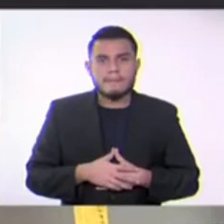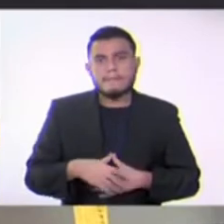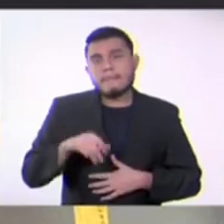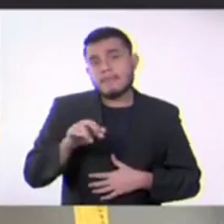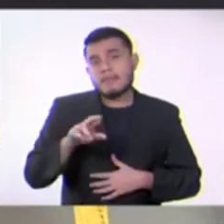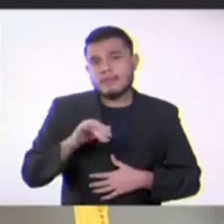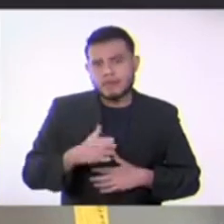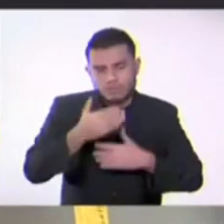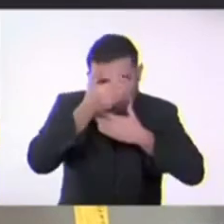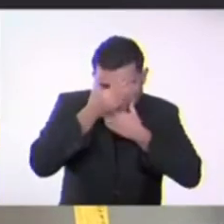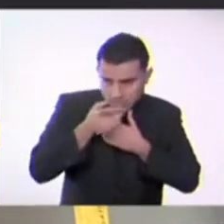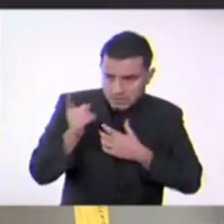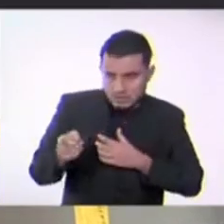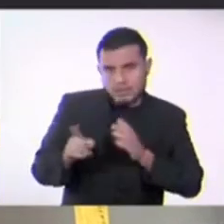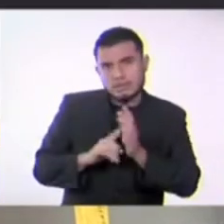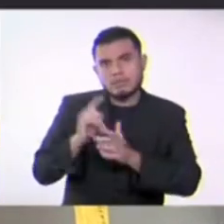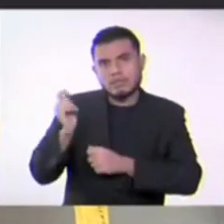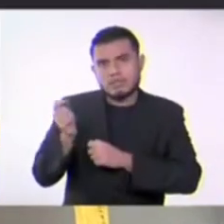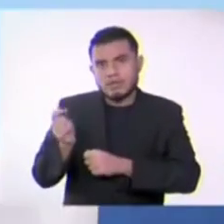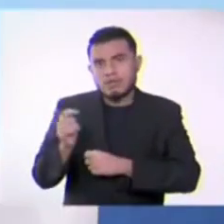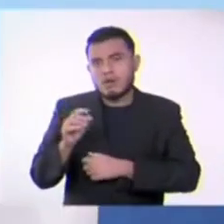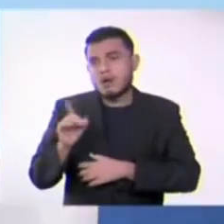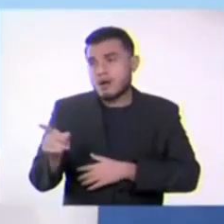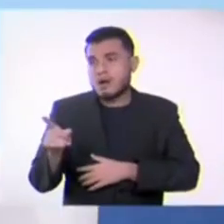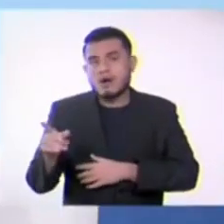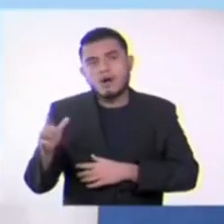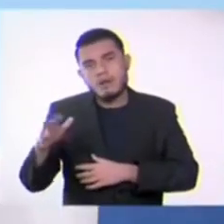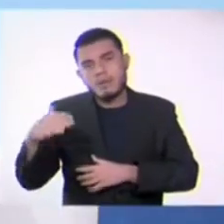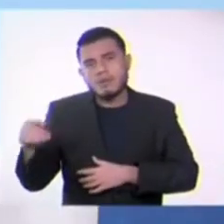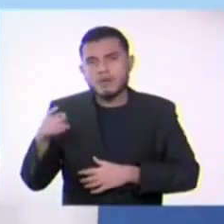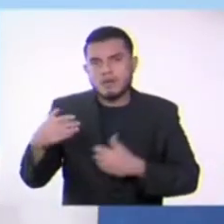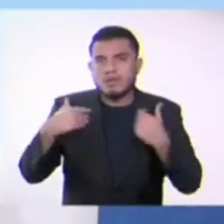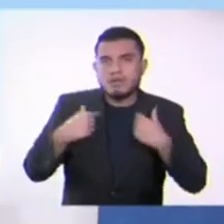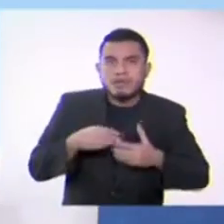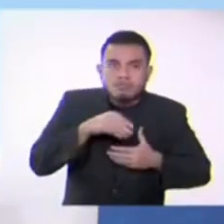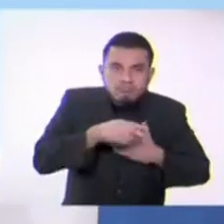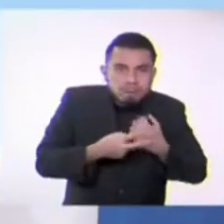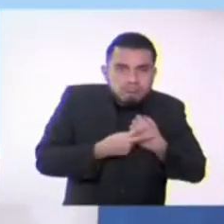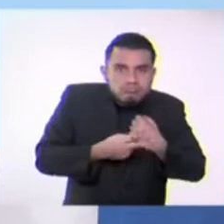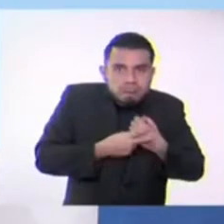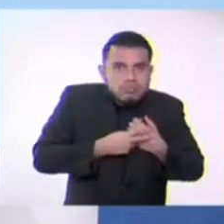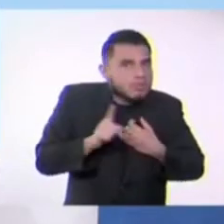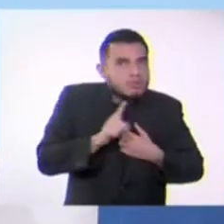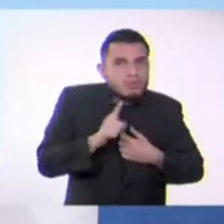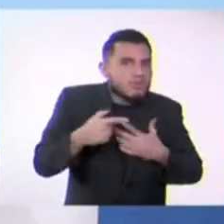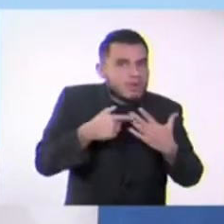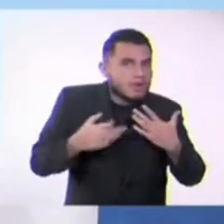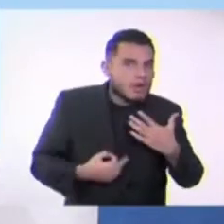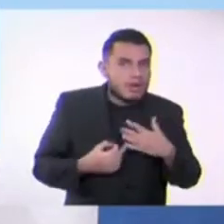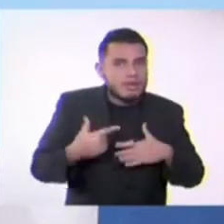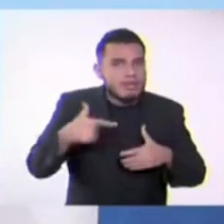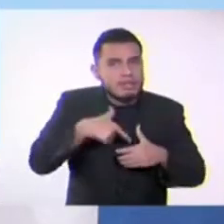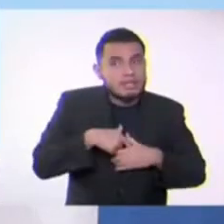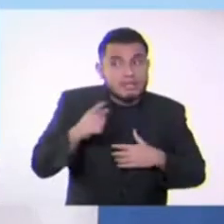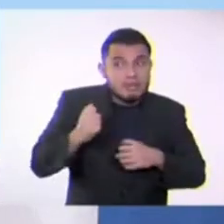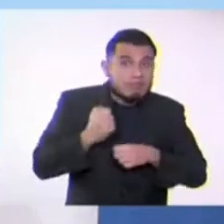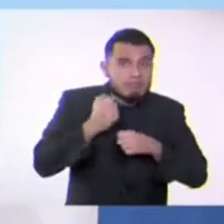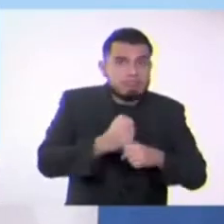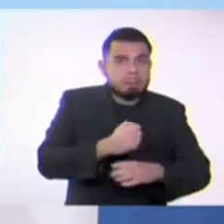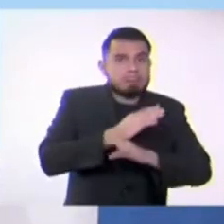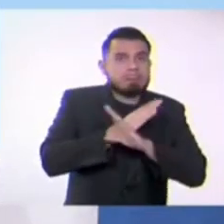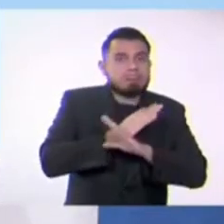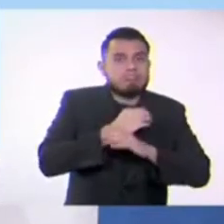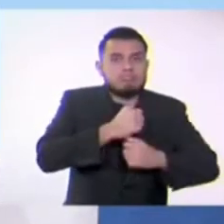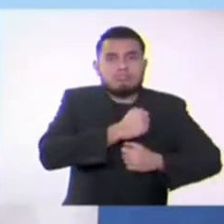demandado a Kuwait porque decía que tenía reservas ilegales en su territorio y que había establecido bases militares. Entonces,